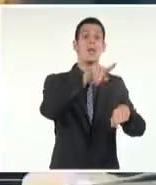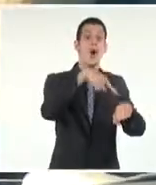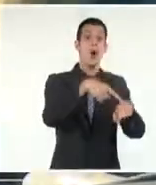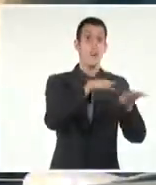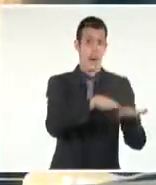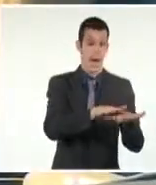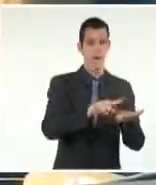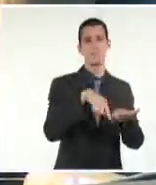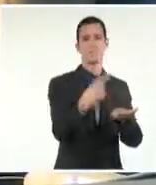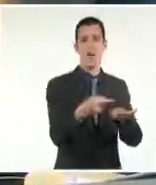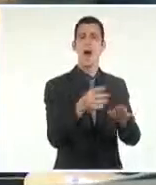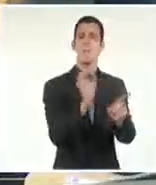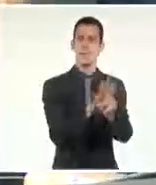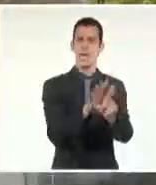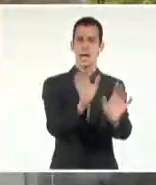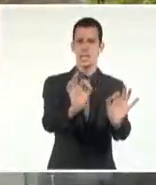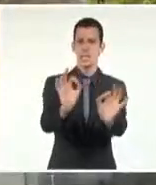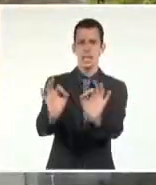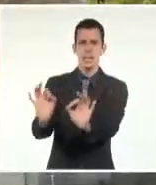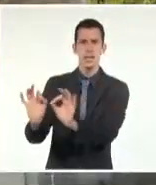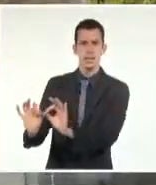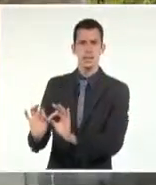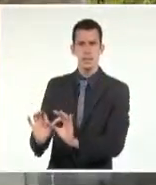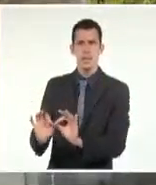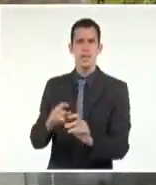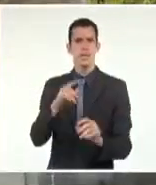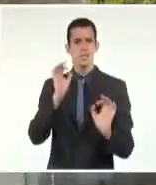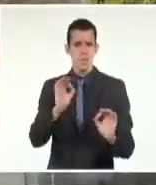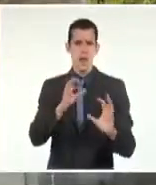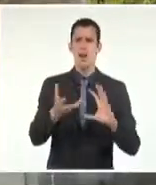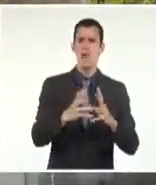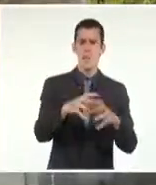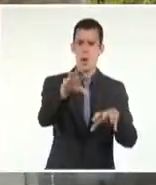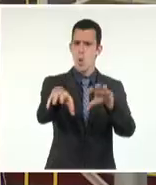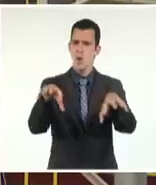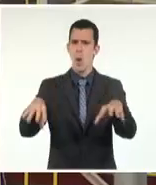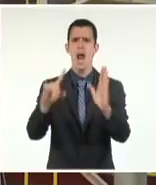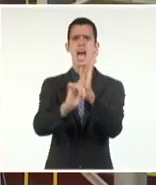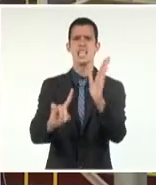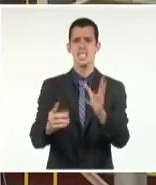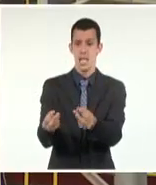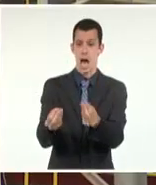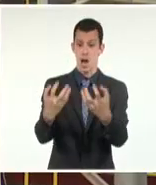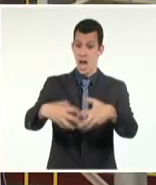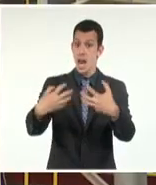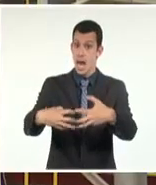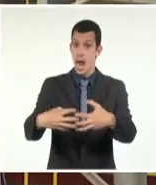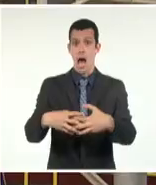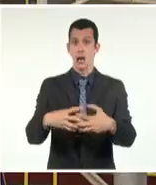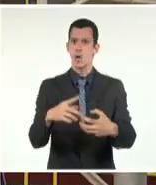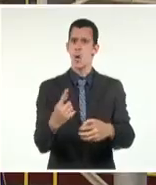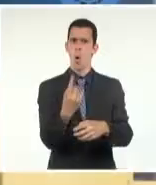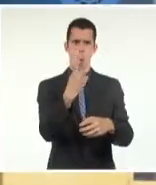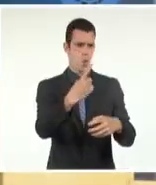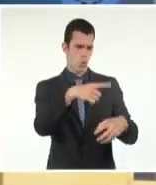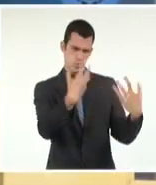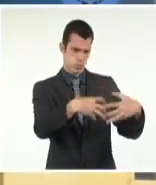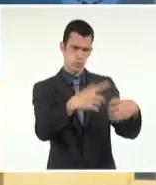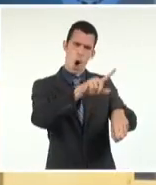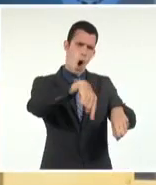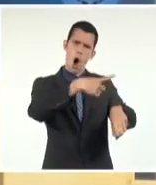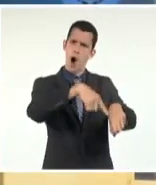medio de la actual contingencia el país no detiene dos millonarias inversiones que aportarán 360